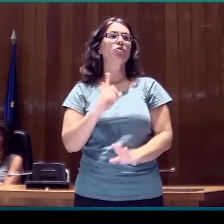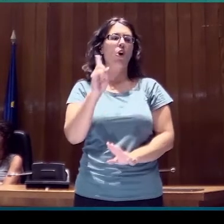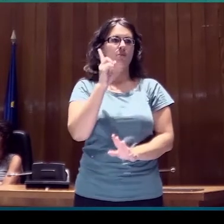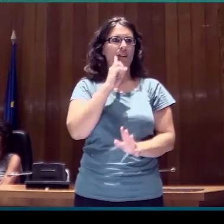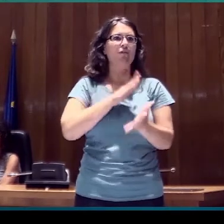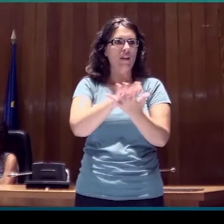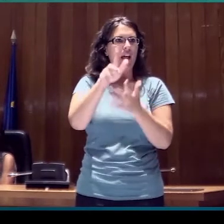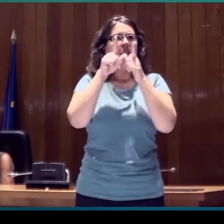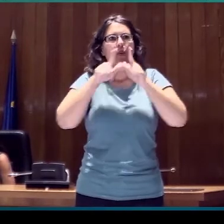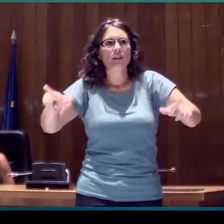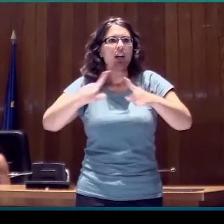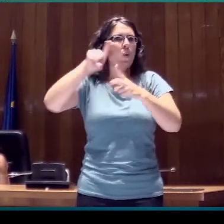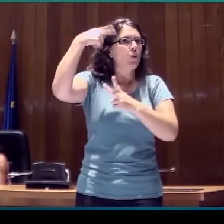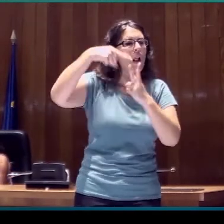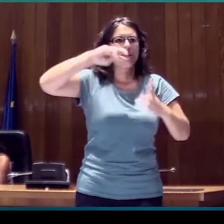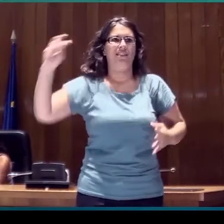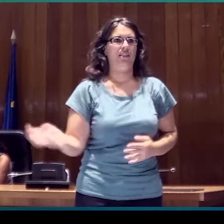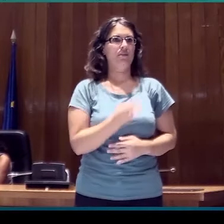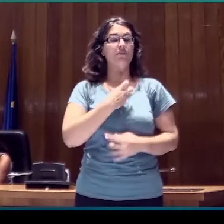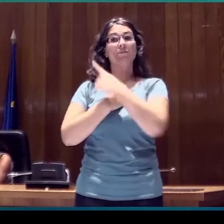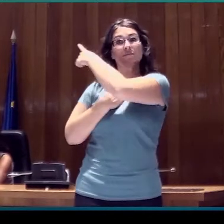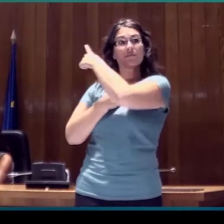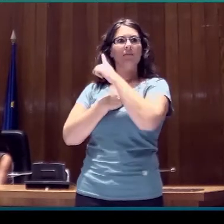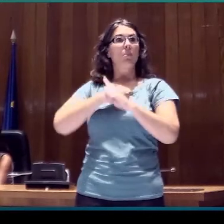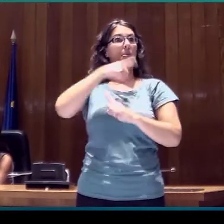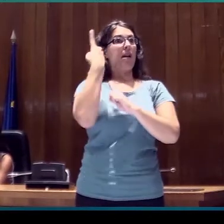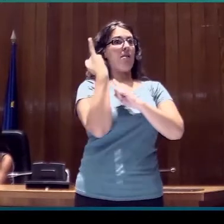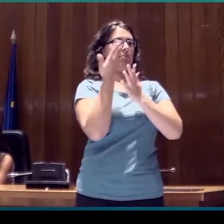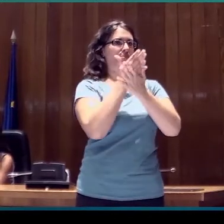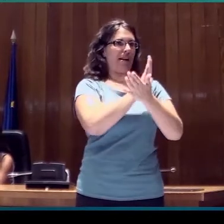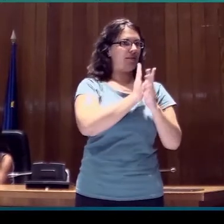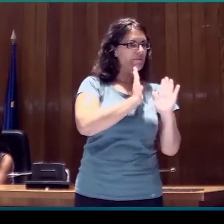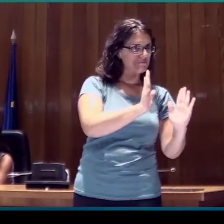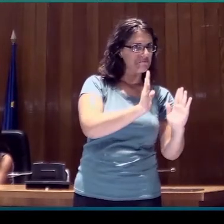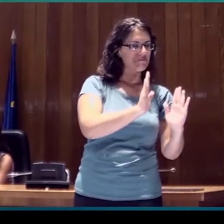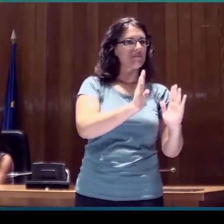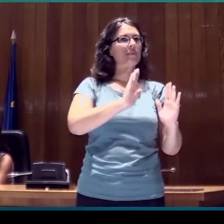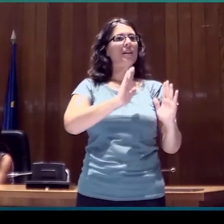Como os digo, toda esta reflexión inicial nos llevó a hacer una primera versión de la prueba.